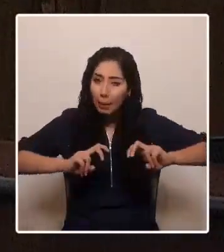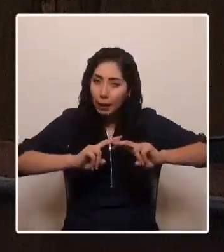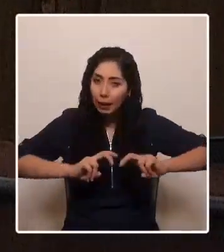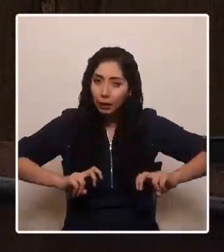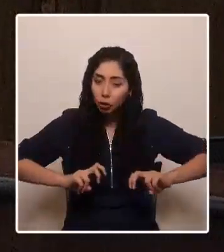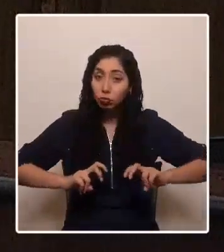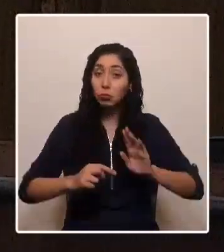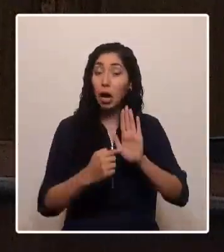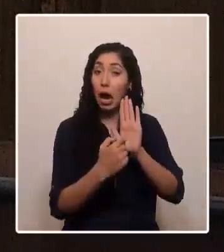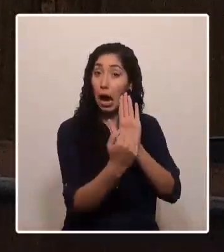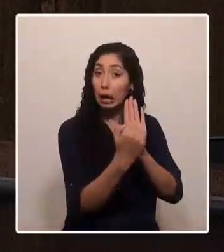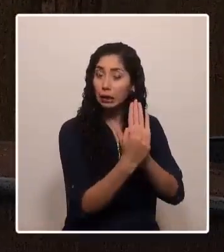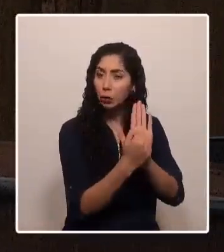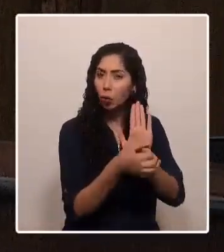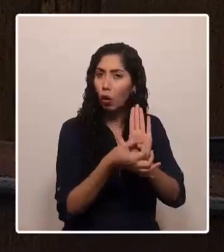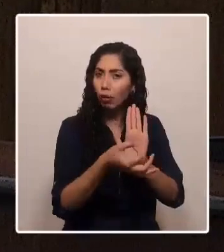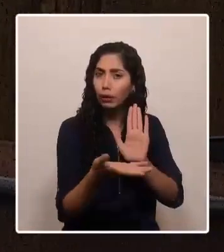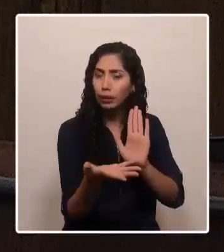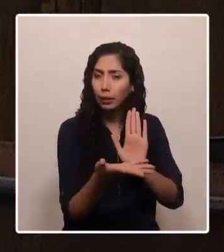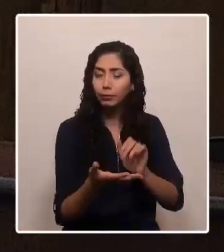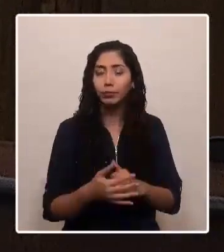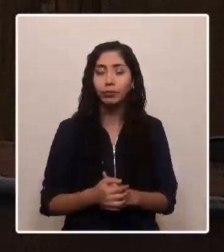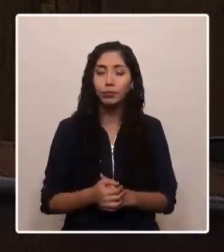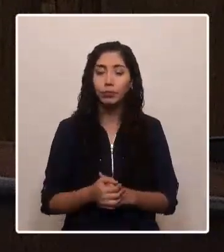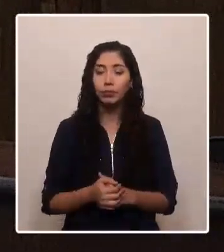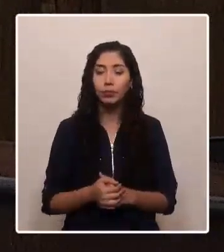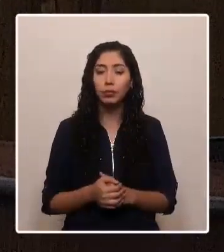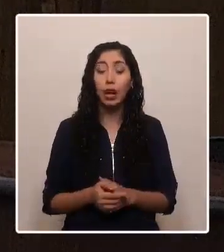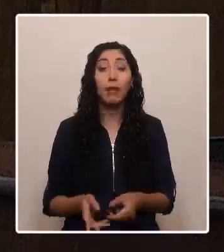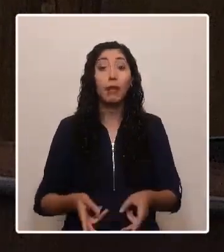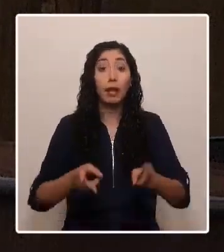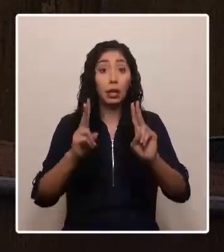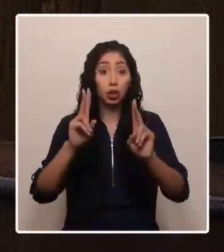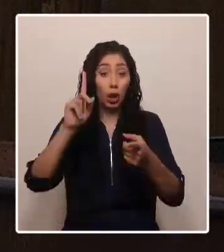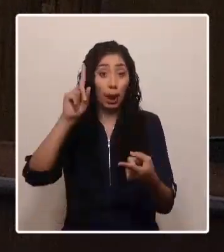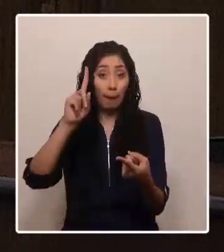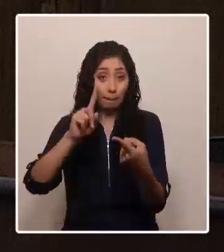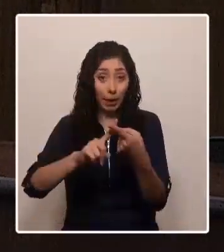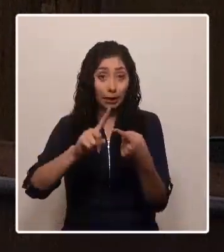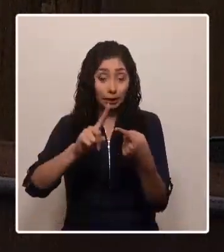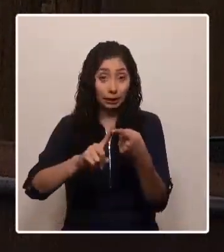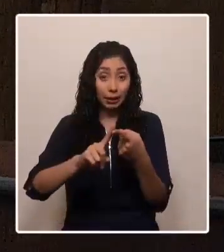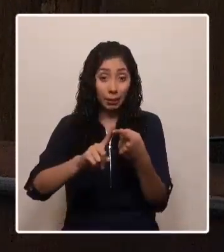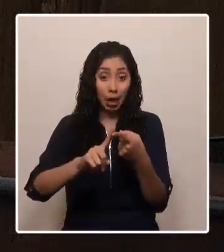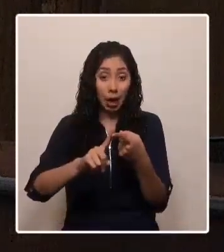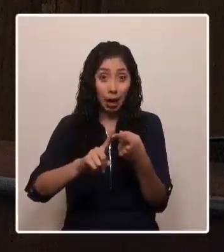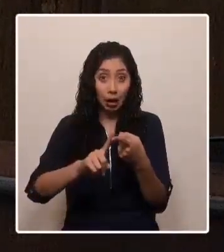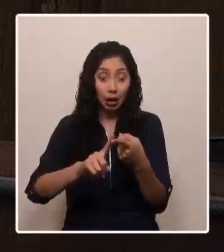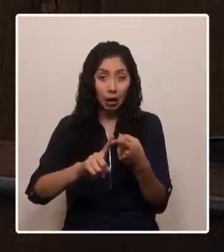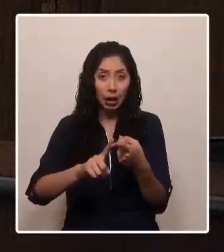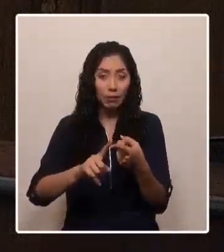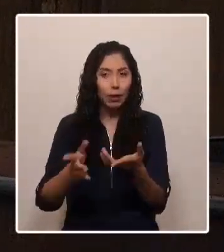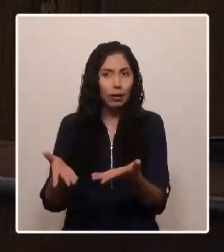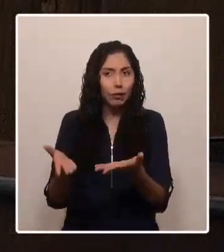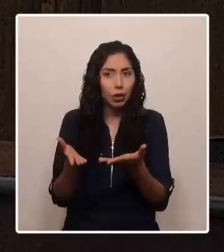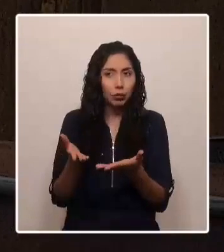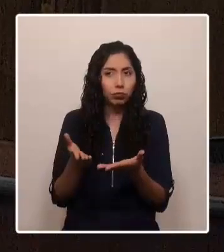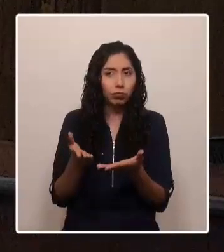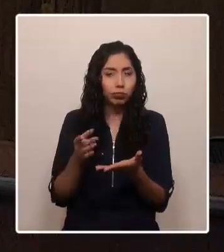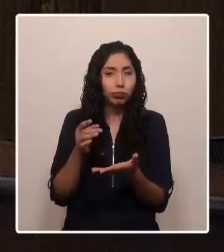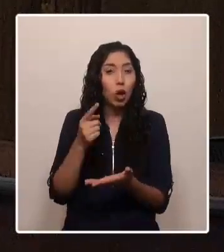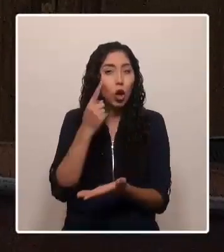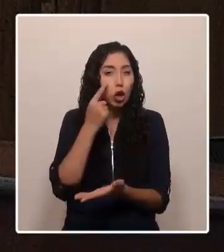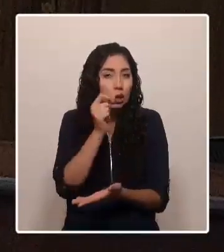artículo sostiene: el ejercicio del derecho a participar y beneficiarse de los conocimientos y la libertad de